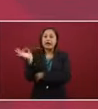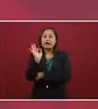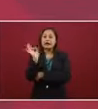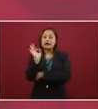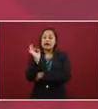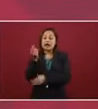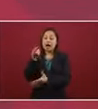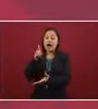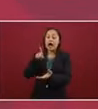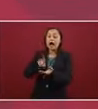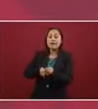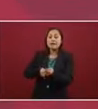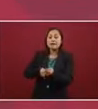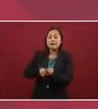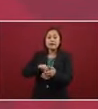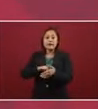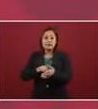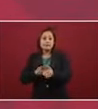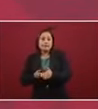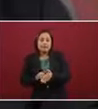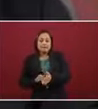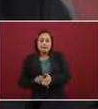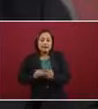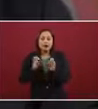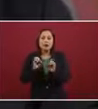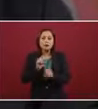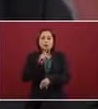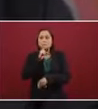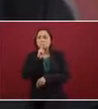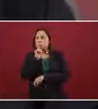involucramiento o las llamadas omisiones,